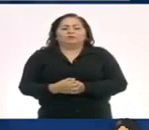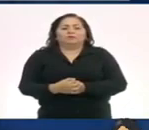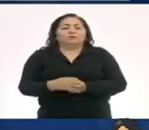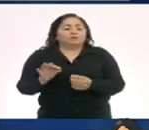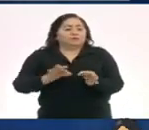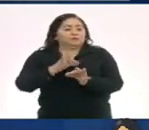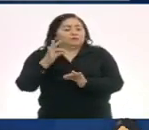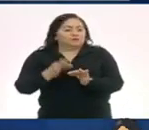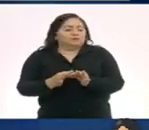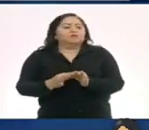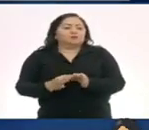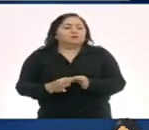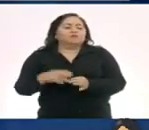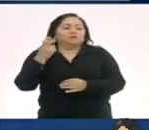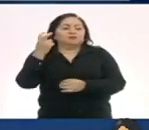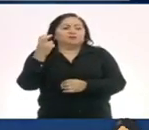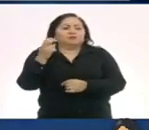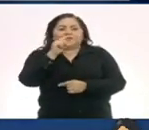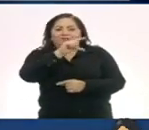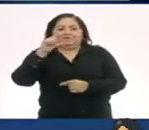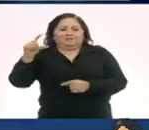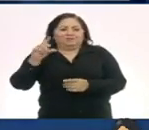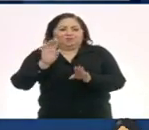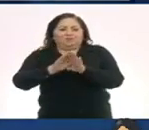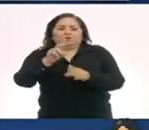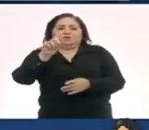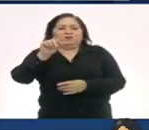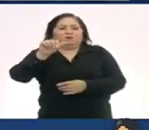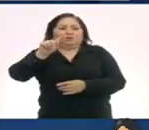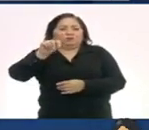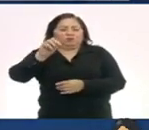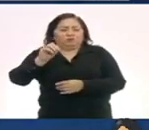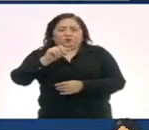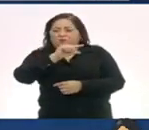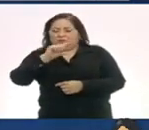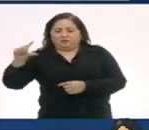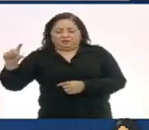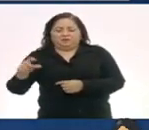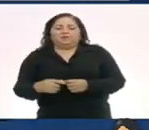Listo, efectivamente, estos son nuestros datos.